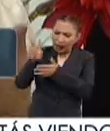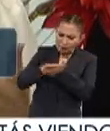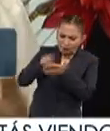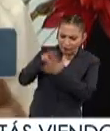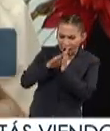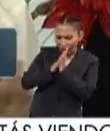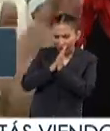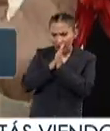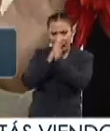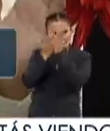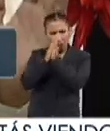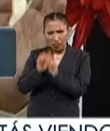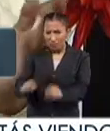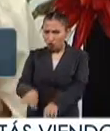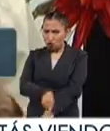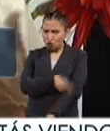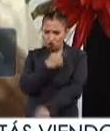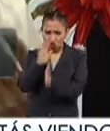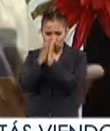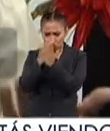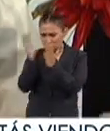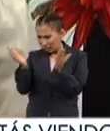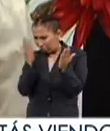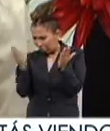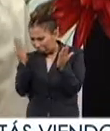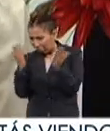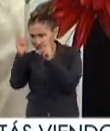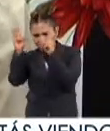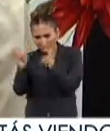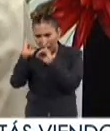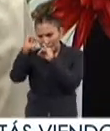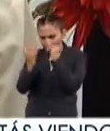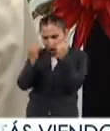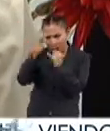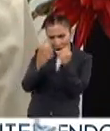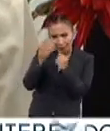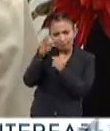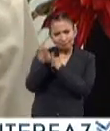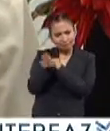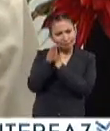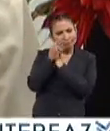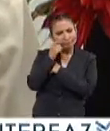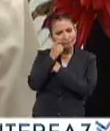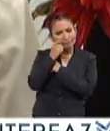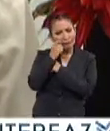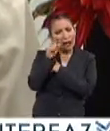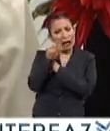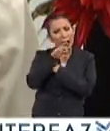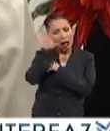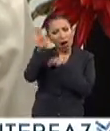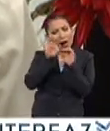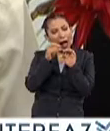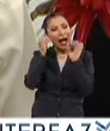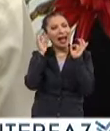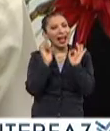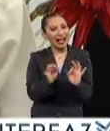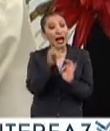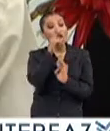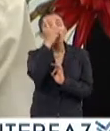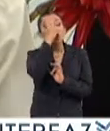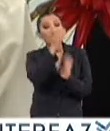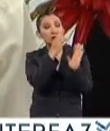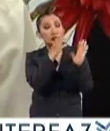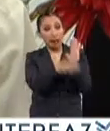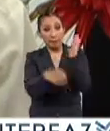una bibliografía muy extensa sobre temas de imagen, y el resultado fueron